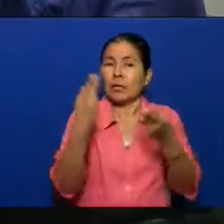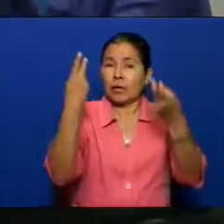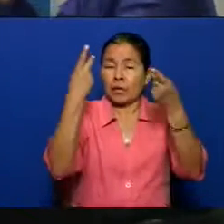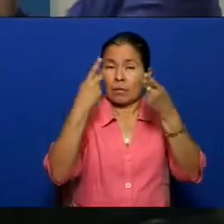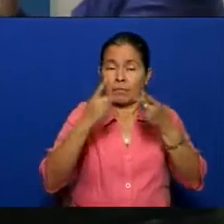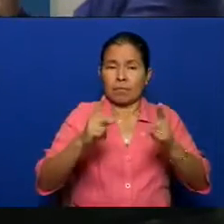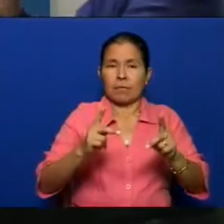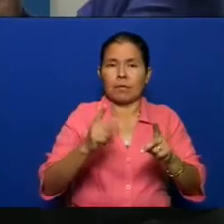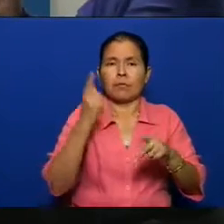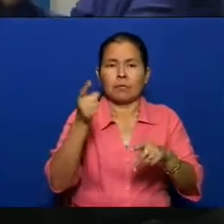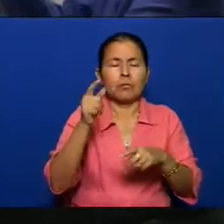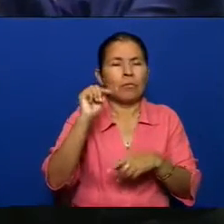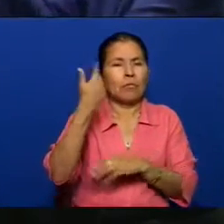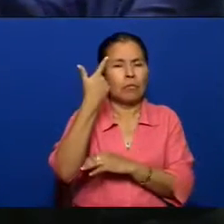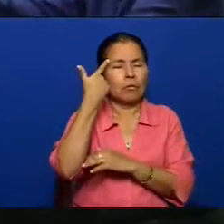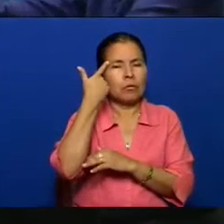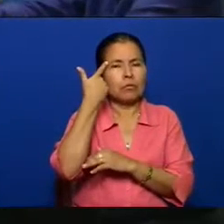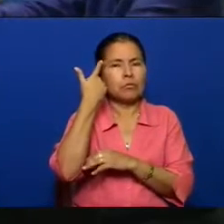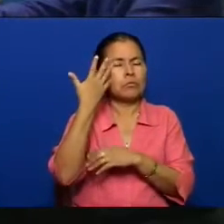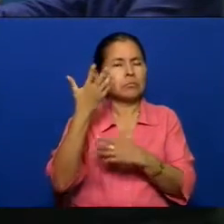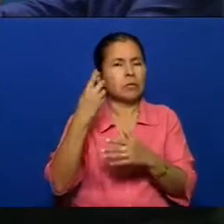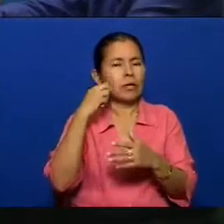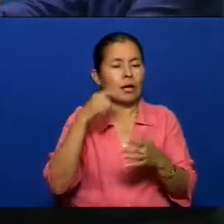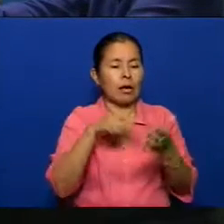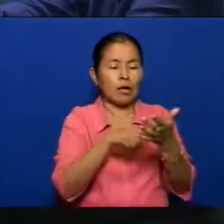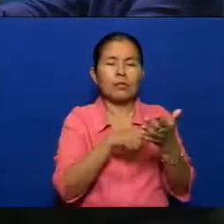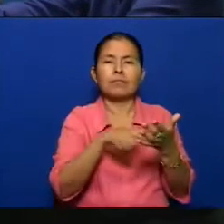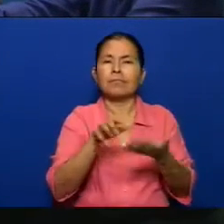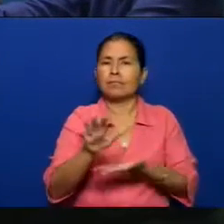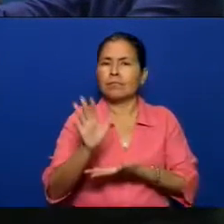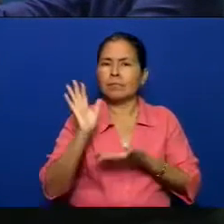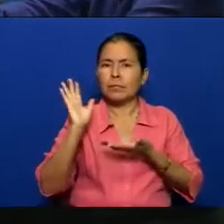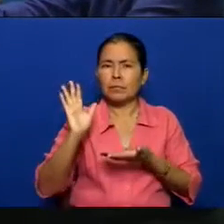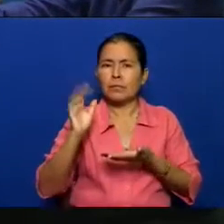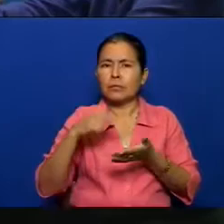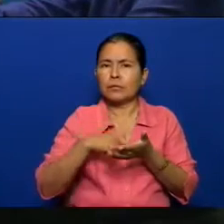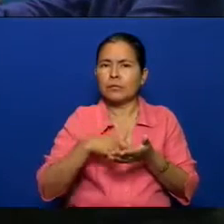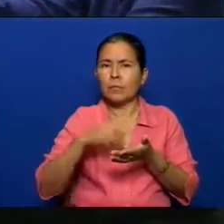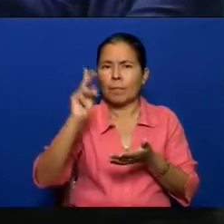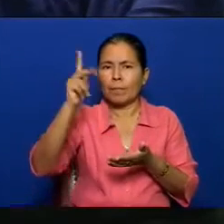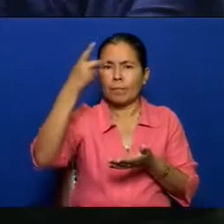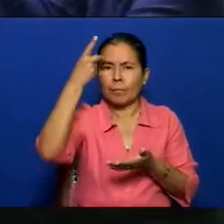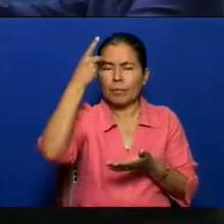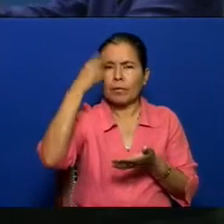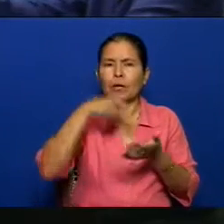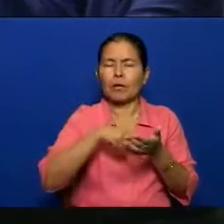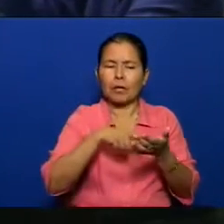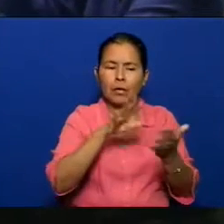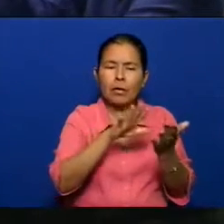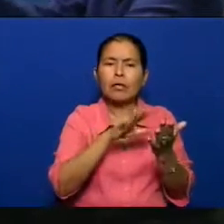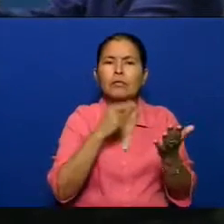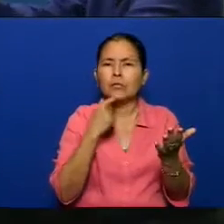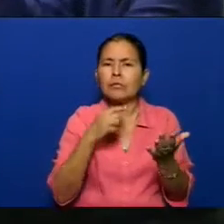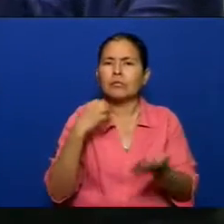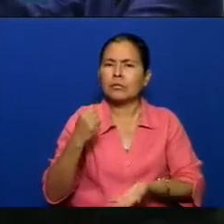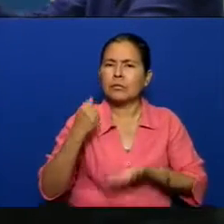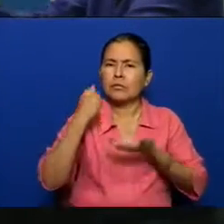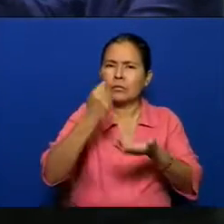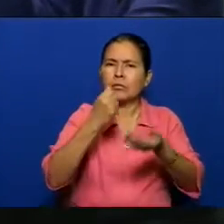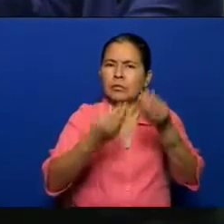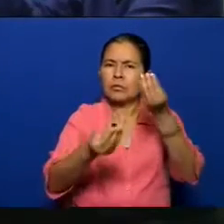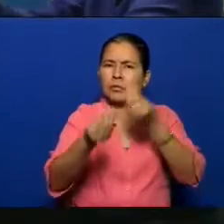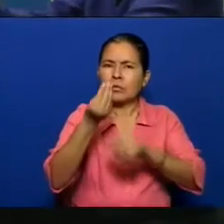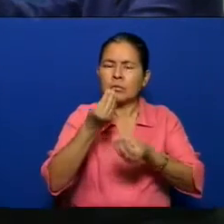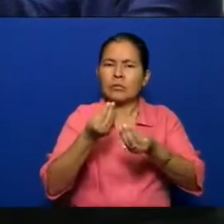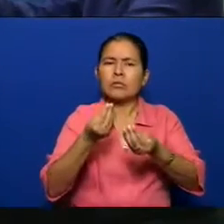cuando un Estado grafica su compromiso político destinando recursos